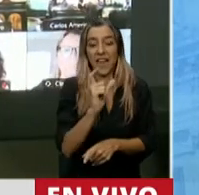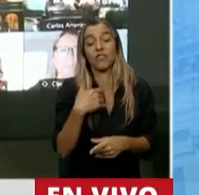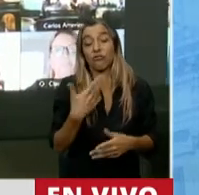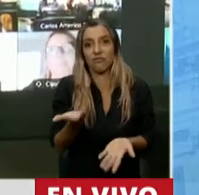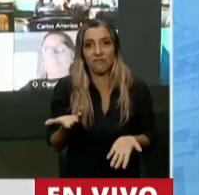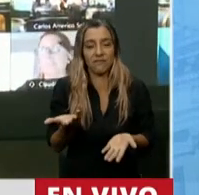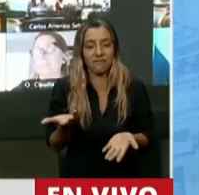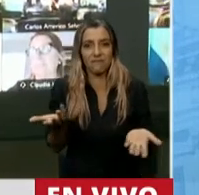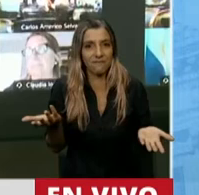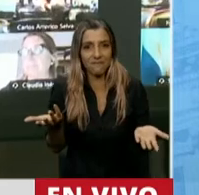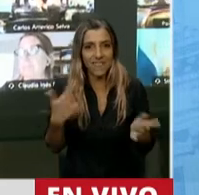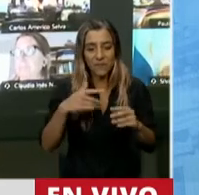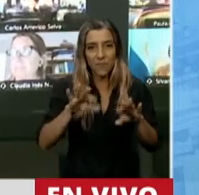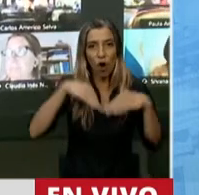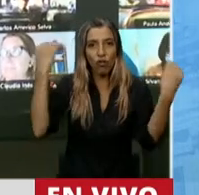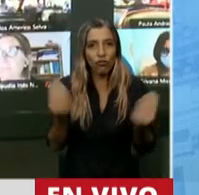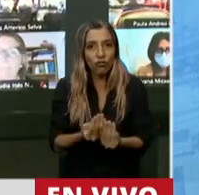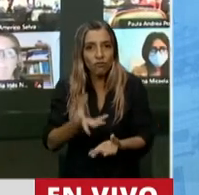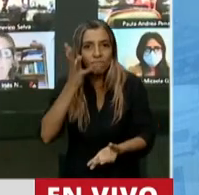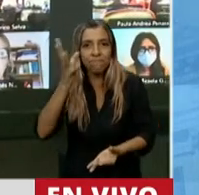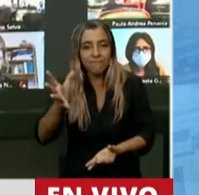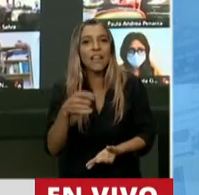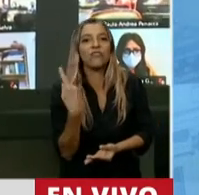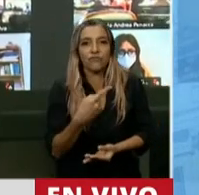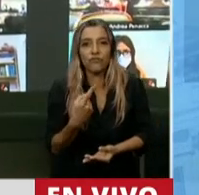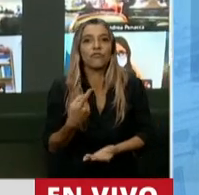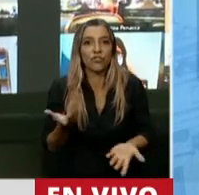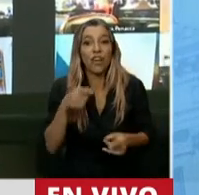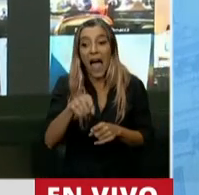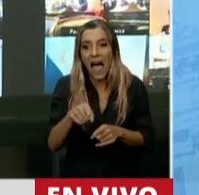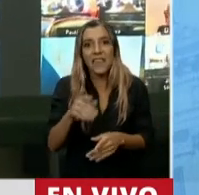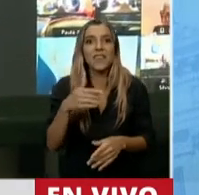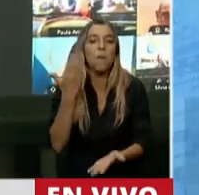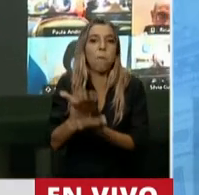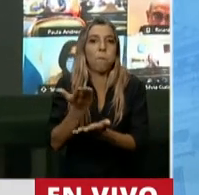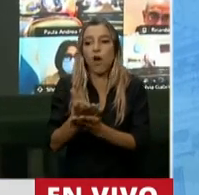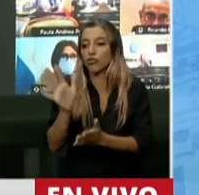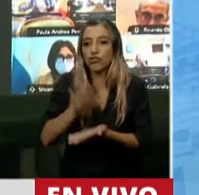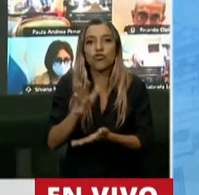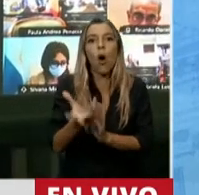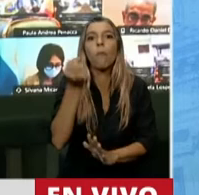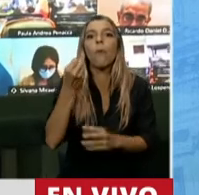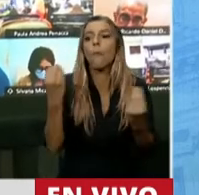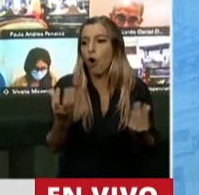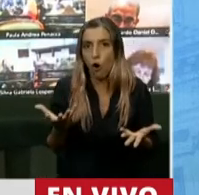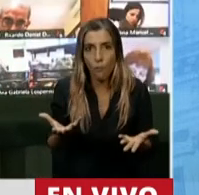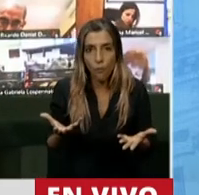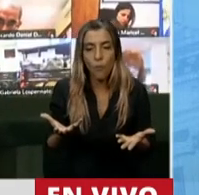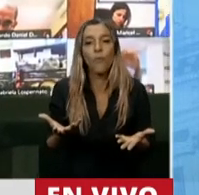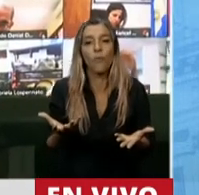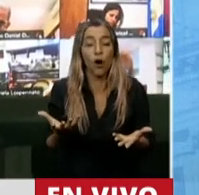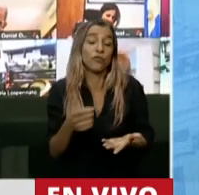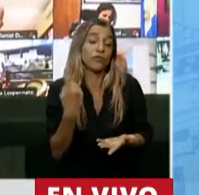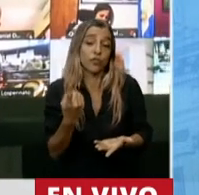impuesto. Claramente, acá se va a plantear el tema de la confiscatoria. Digo, para concluir y